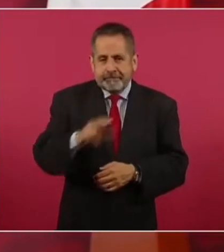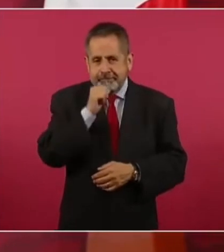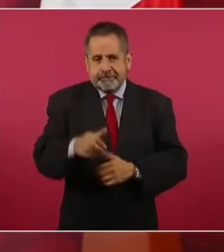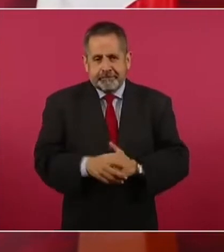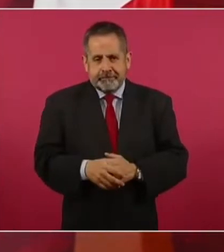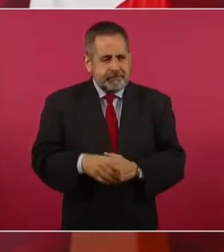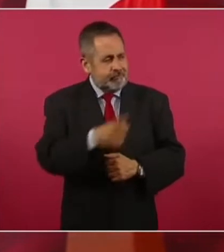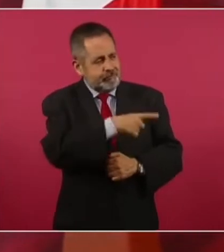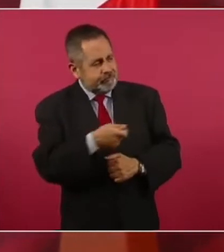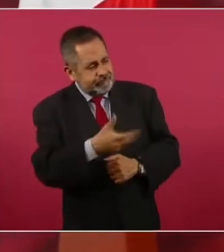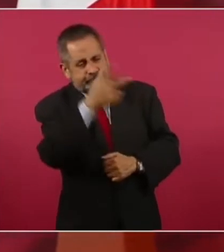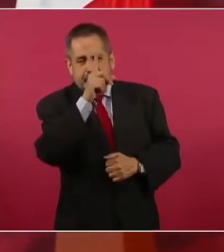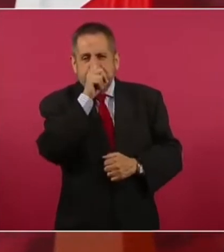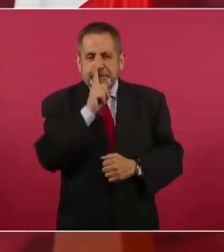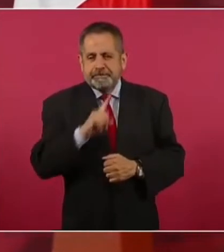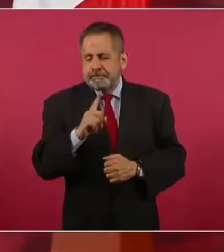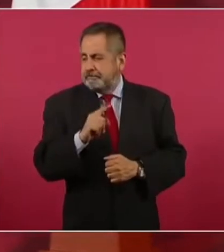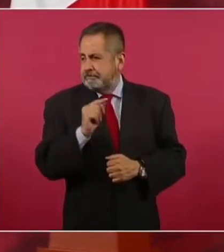Son unos mentirosos.